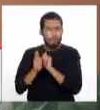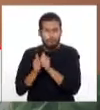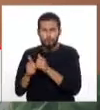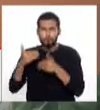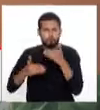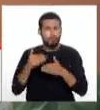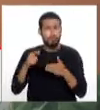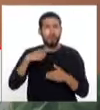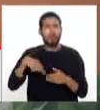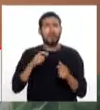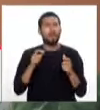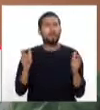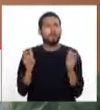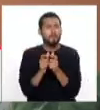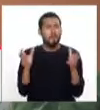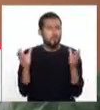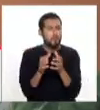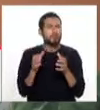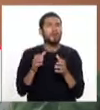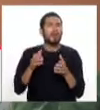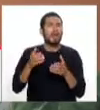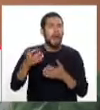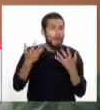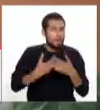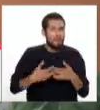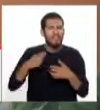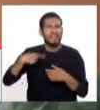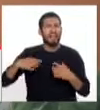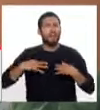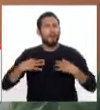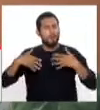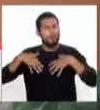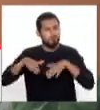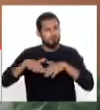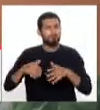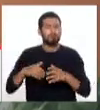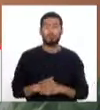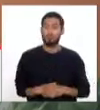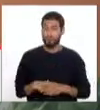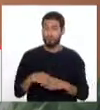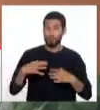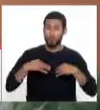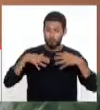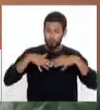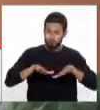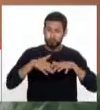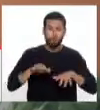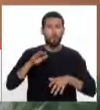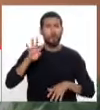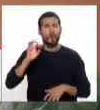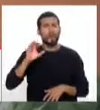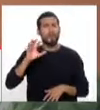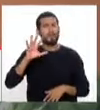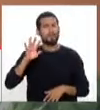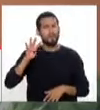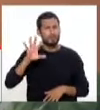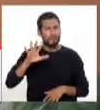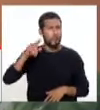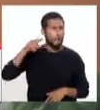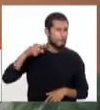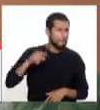de las MIPE del sector textil. Confecciones que son más de 45,000 formales en todo el